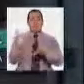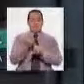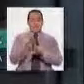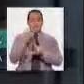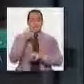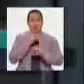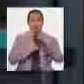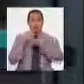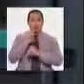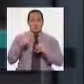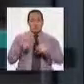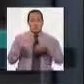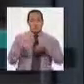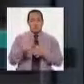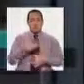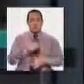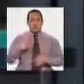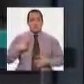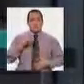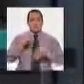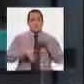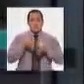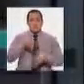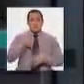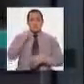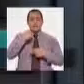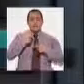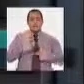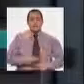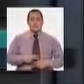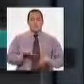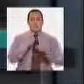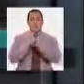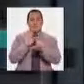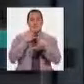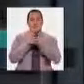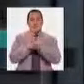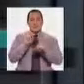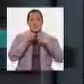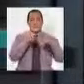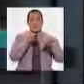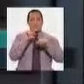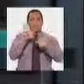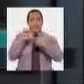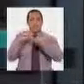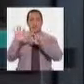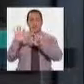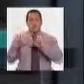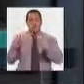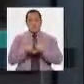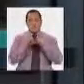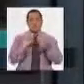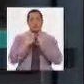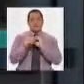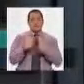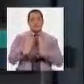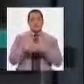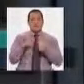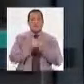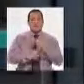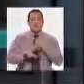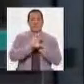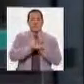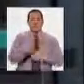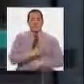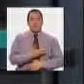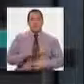ley de organización y funciones del Ministerio de Justicia y Derechos Humanos y el decreto legislativo 1068 que regula el sistema de defensa jurídica